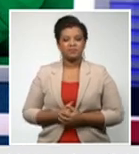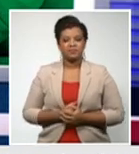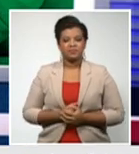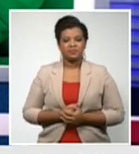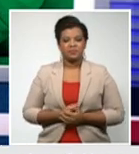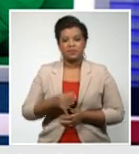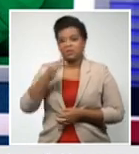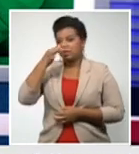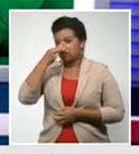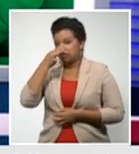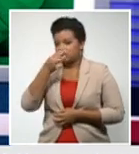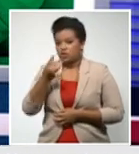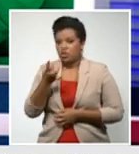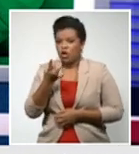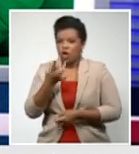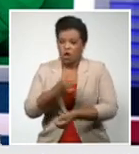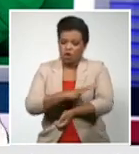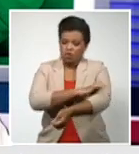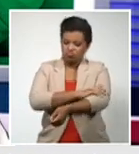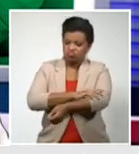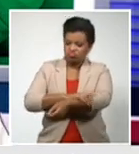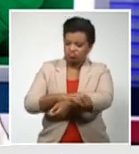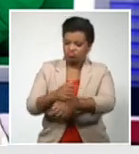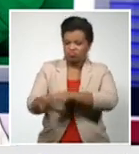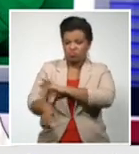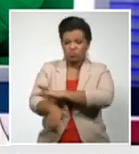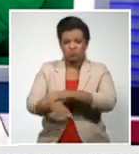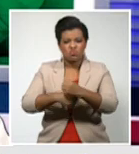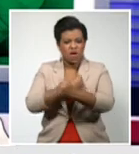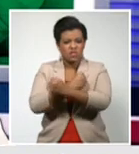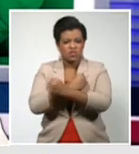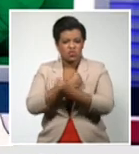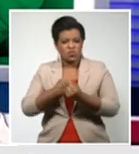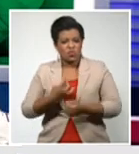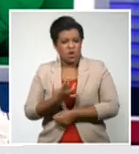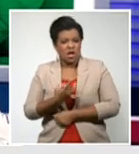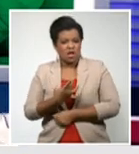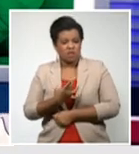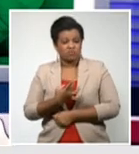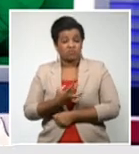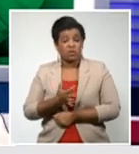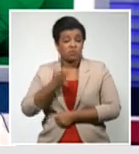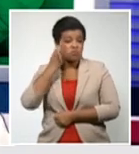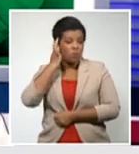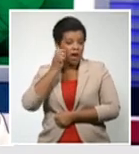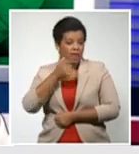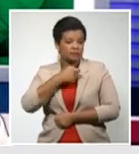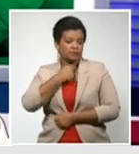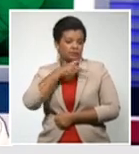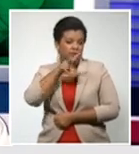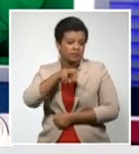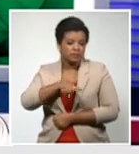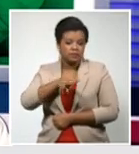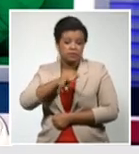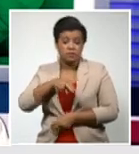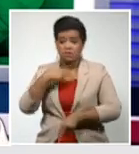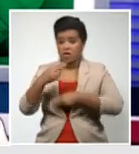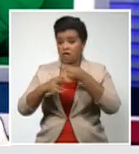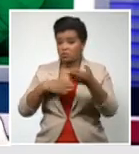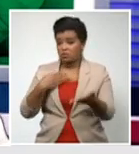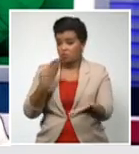y dolores articulares. Por lo que fue valorada, se le hizo las pruebas, se